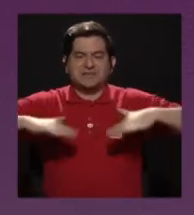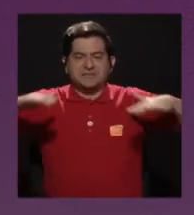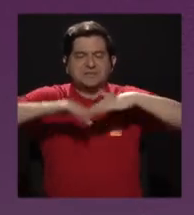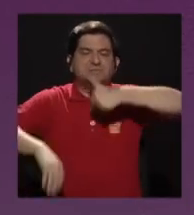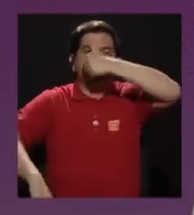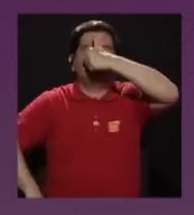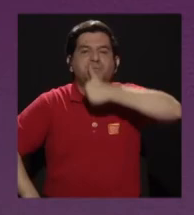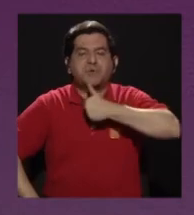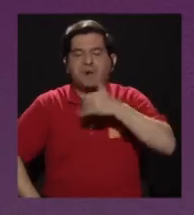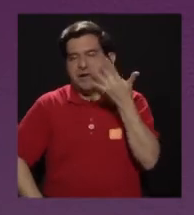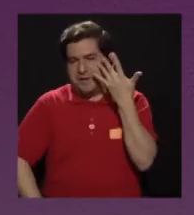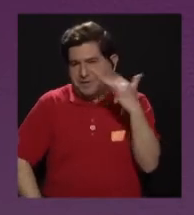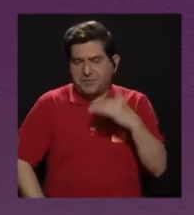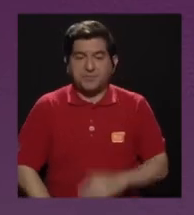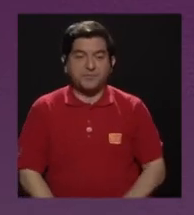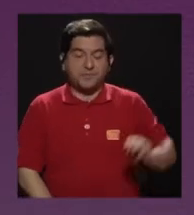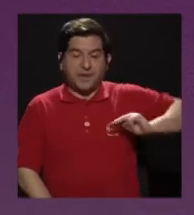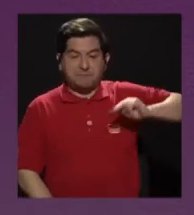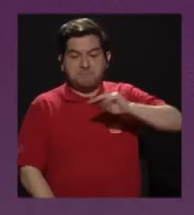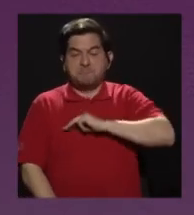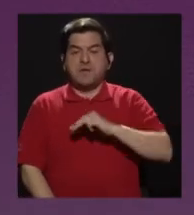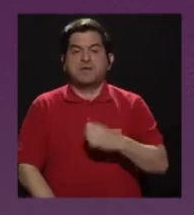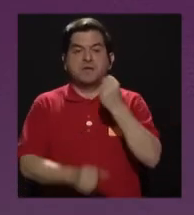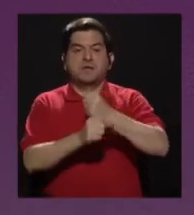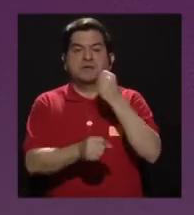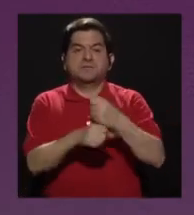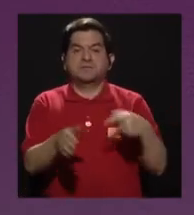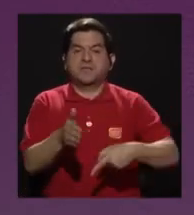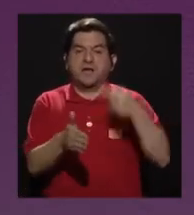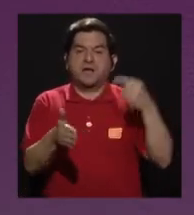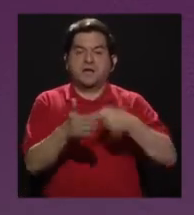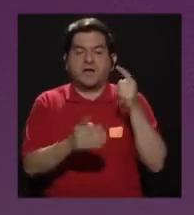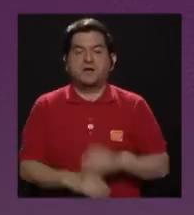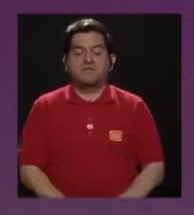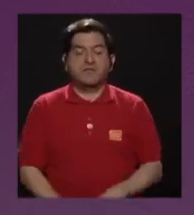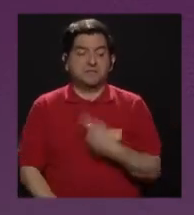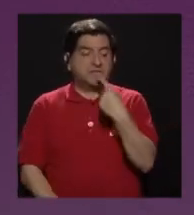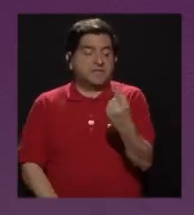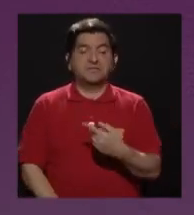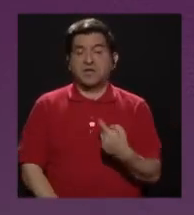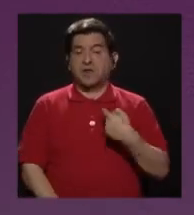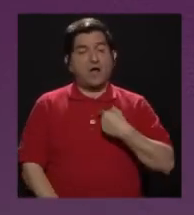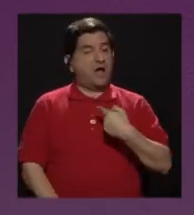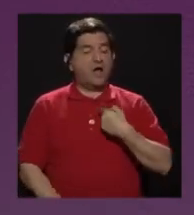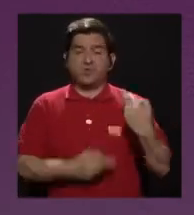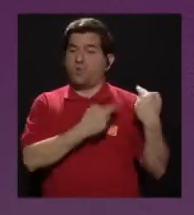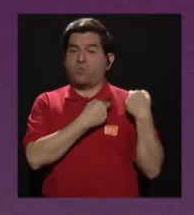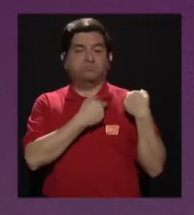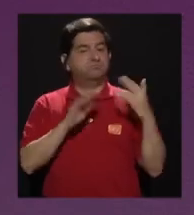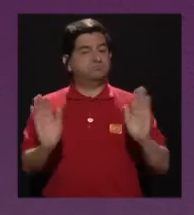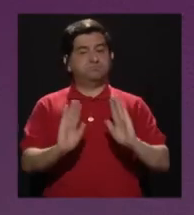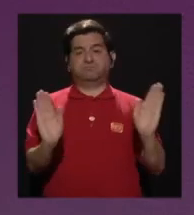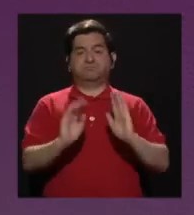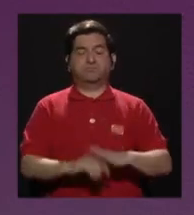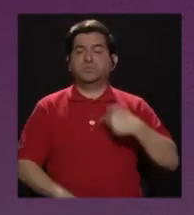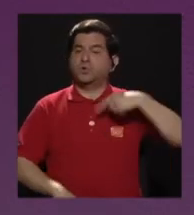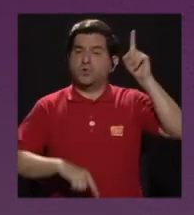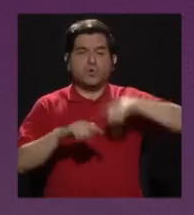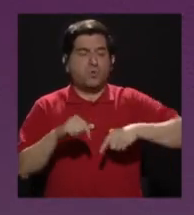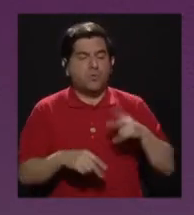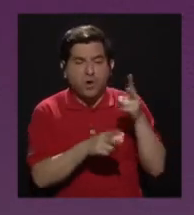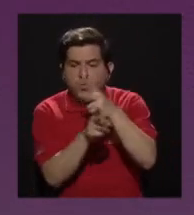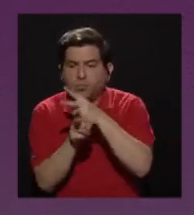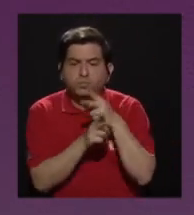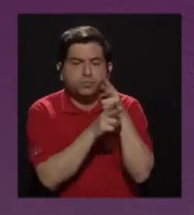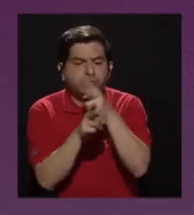privado. Entonces, el Ministerio de Trabajo se ha, ¿verdad?, a veces lavado las manos diciendo, bueno, a mí me es muy difícil entrar y